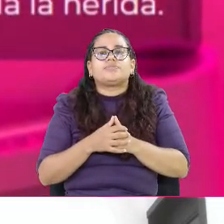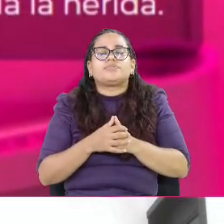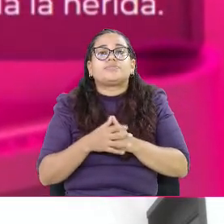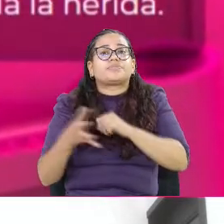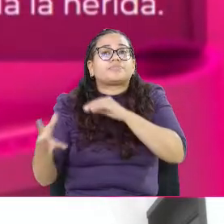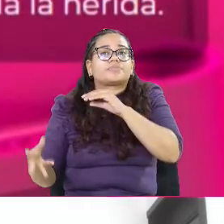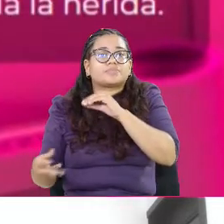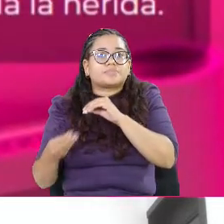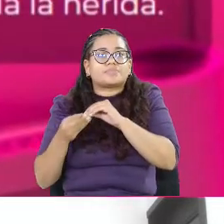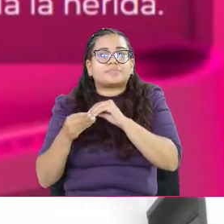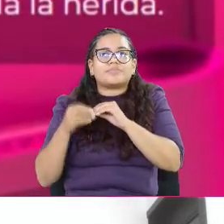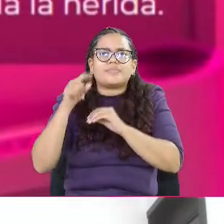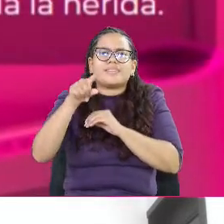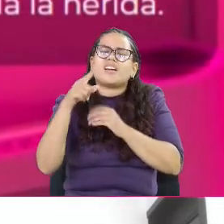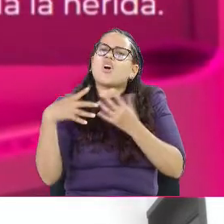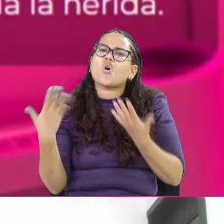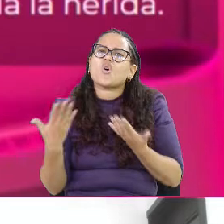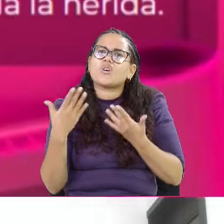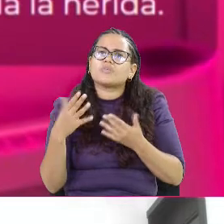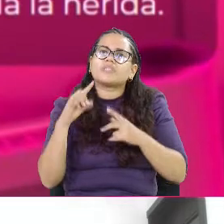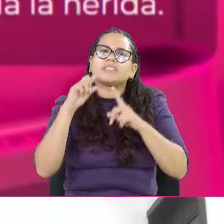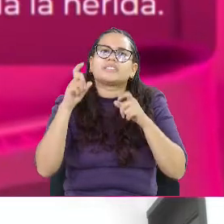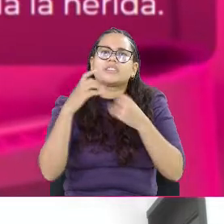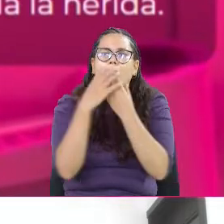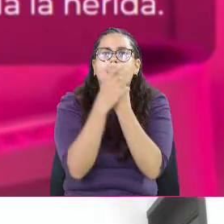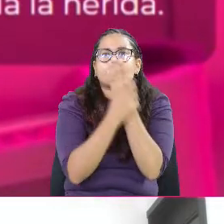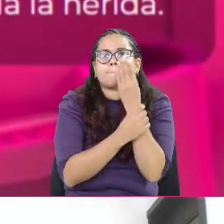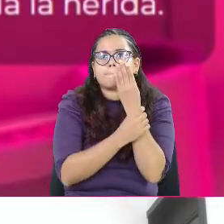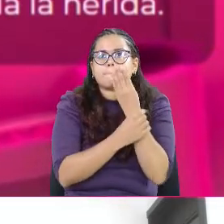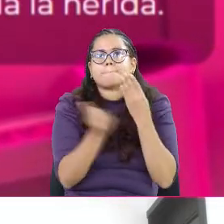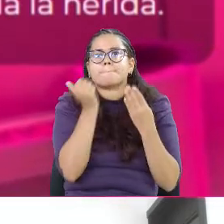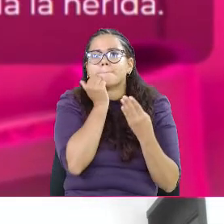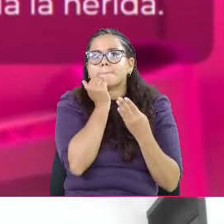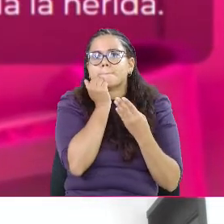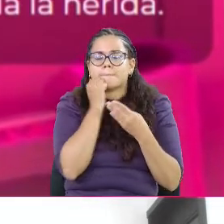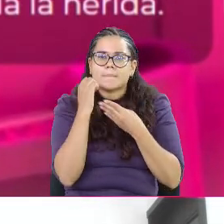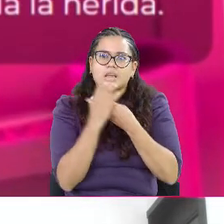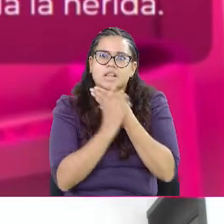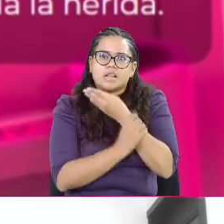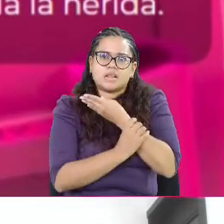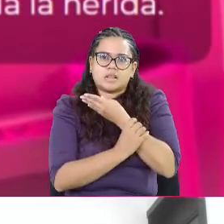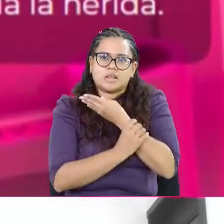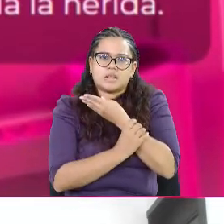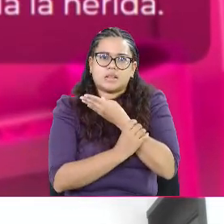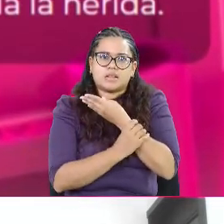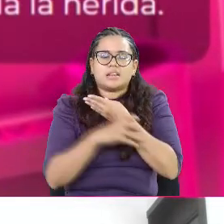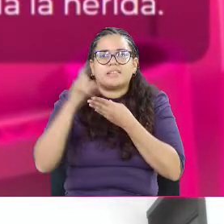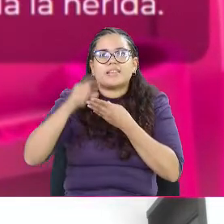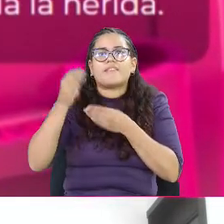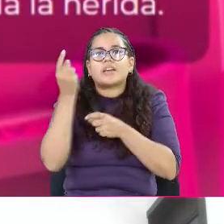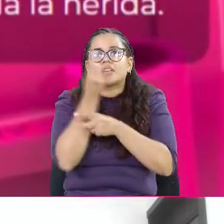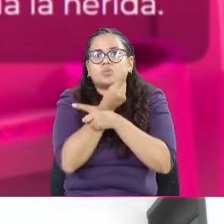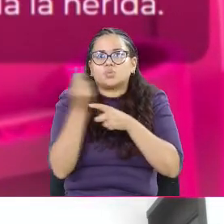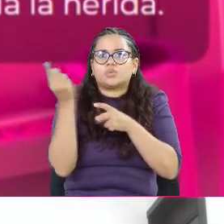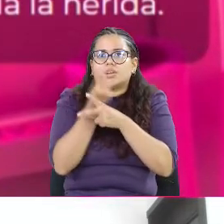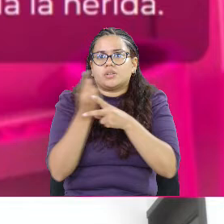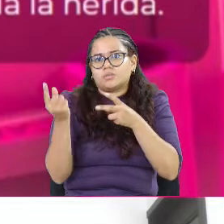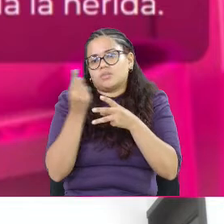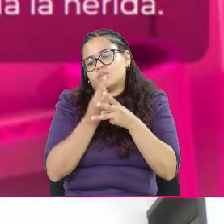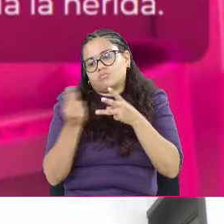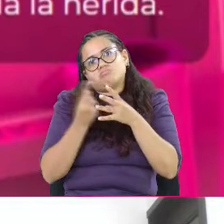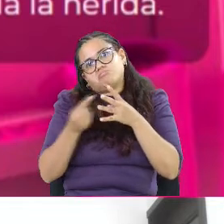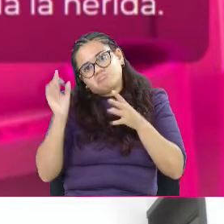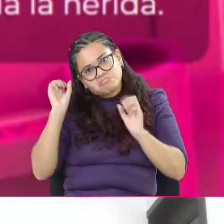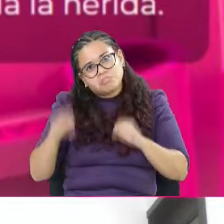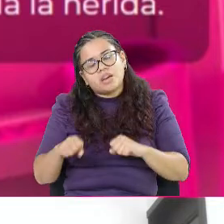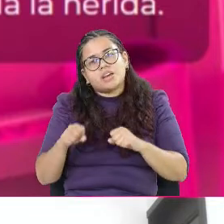y estas lesiones son tratadas con férulas de inmovilización de yeso que el paciente debe usar por 3 semanas o más mientras el